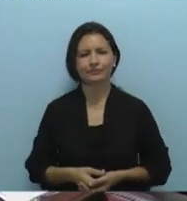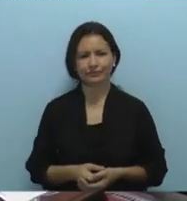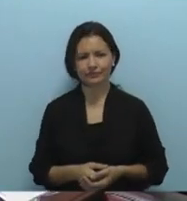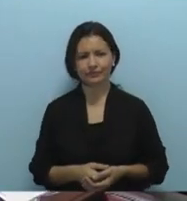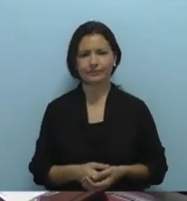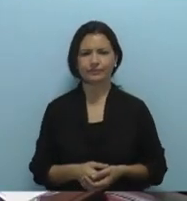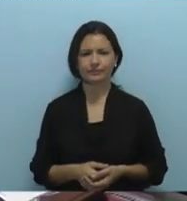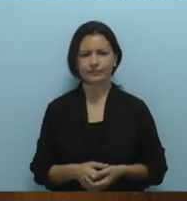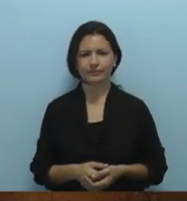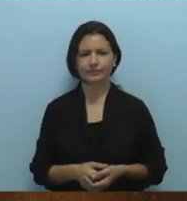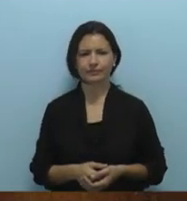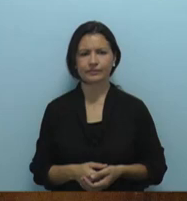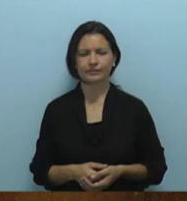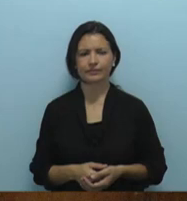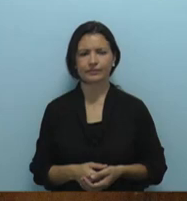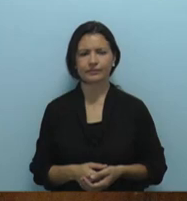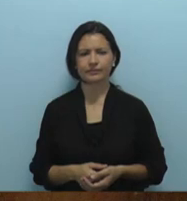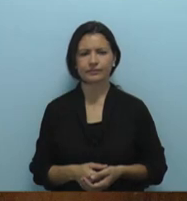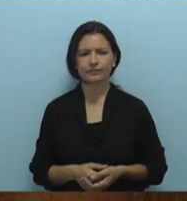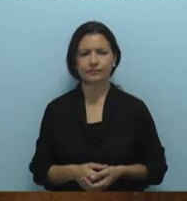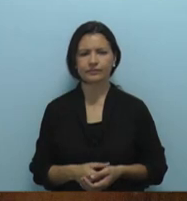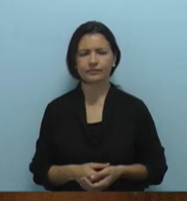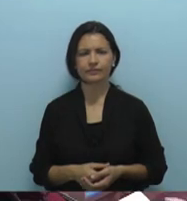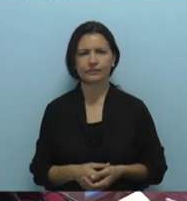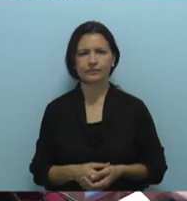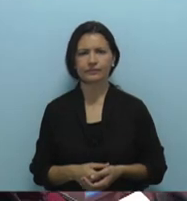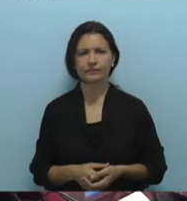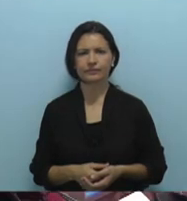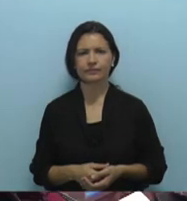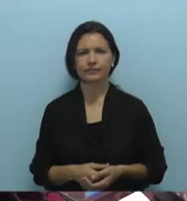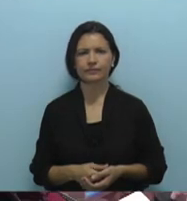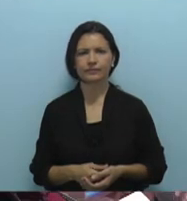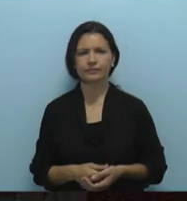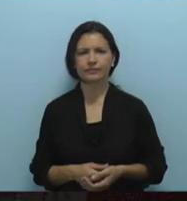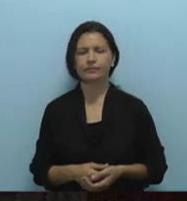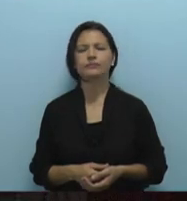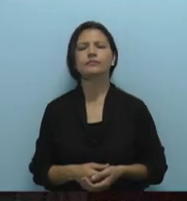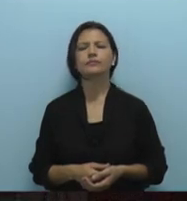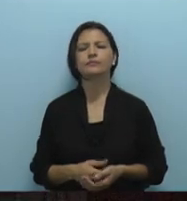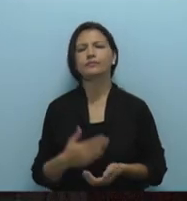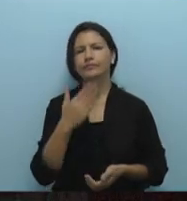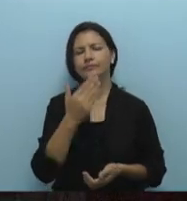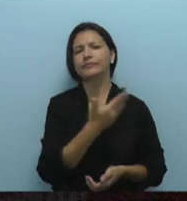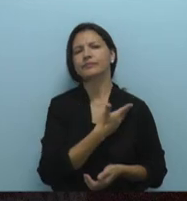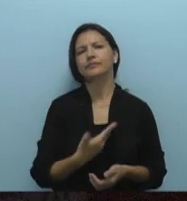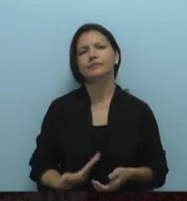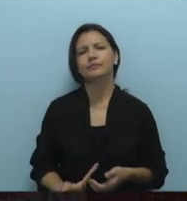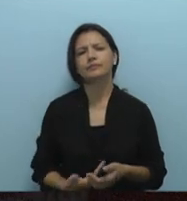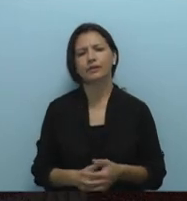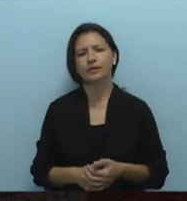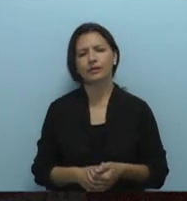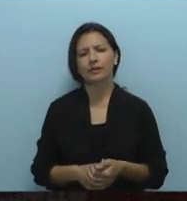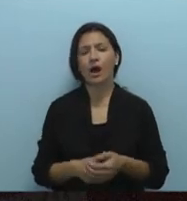aprobado. Ahora sí, tiene la palabra el diputado Dionisio Escarpín. Sí, señora Presidenta, es para pedir un